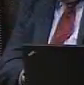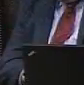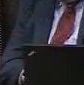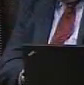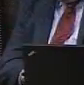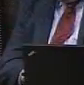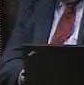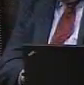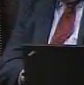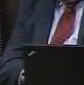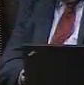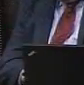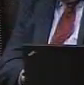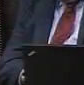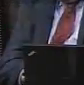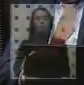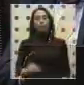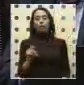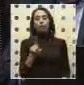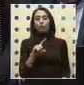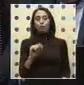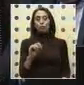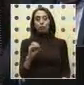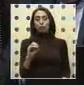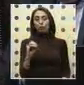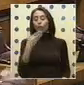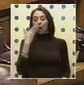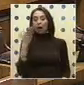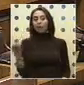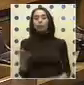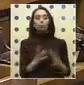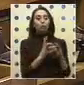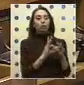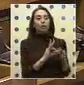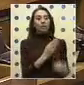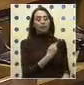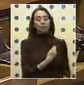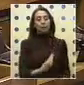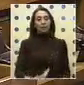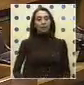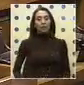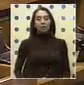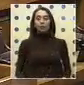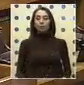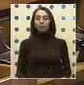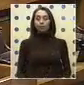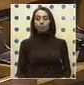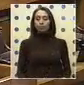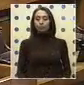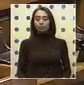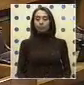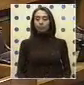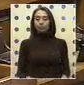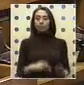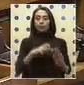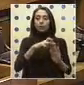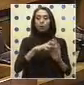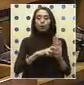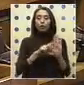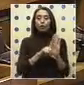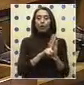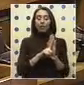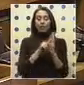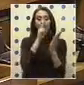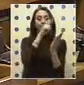El diputado Soto tiene la palabra. Muchas gracias, señor presidente. El proyecto de ley que conocemos